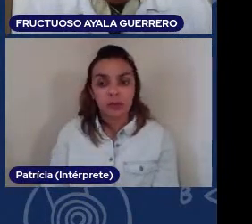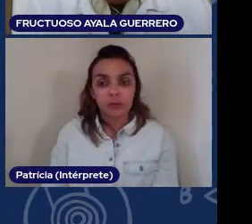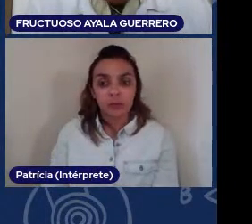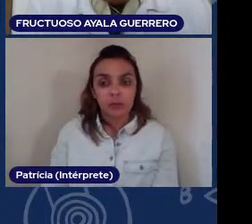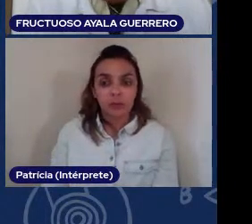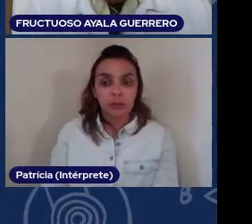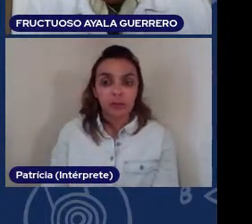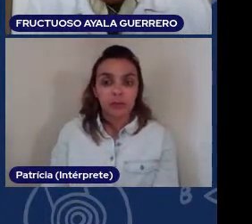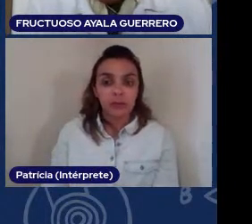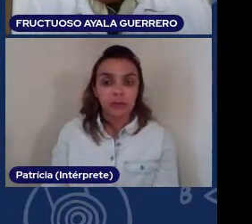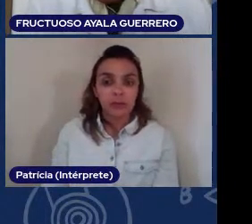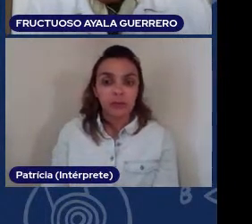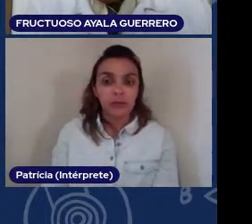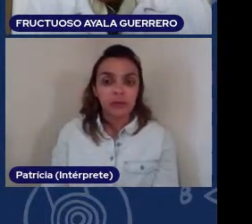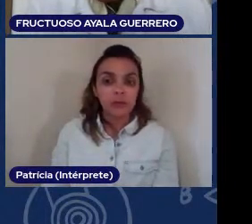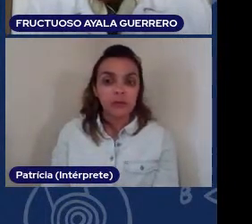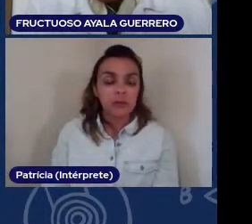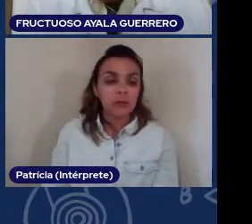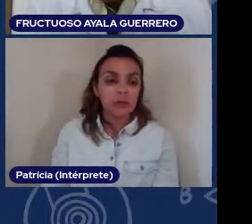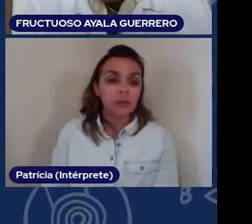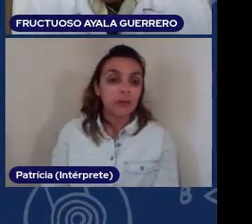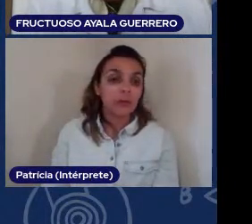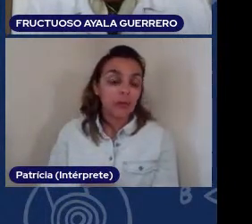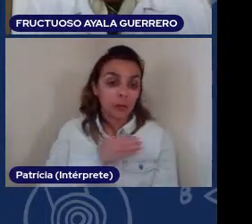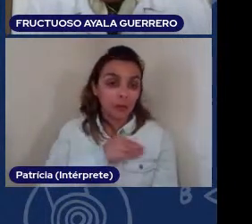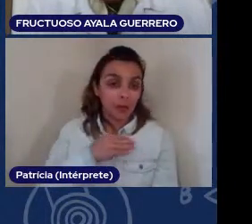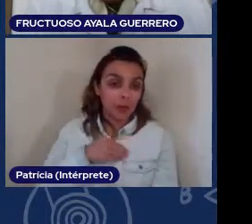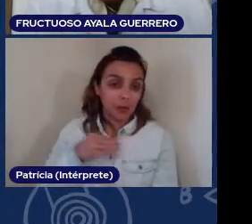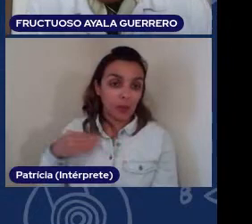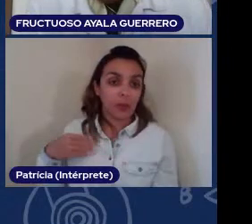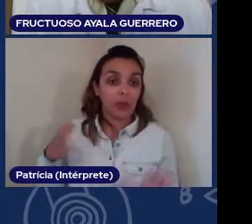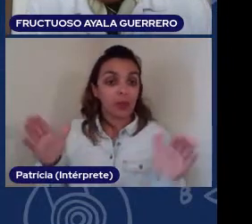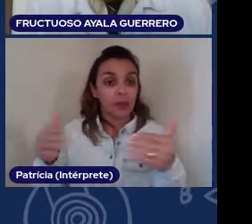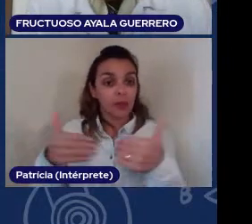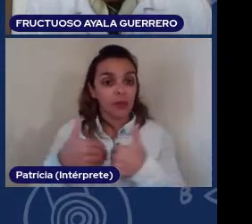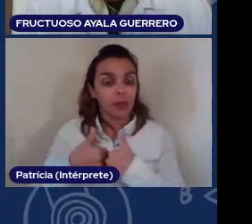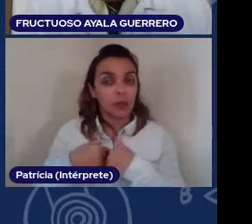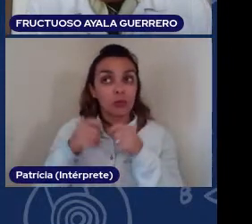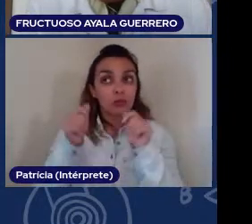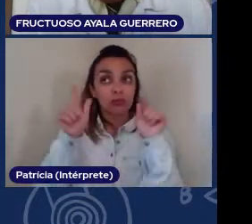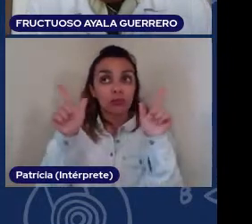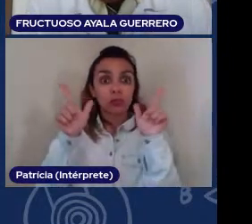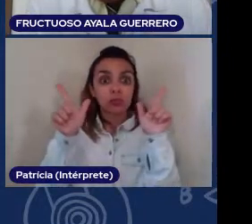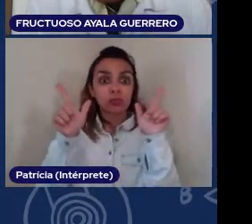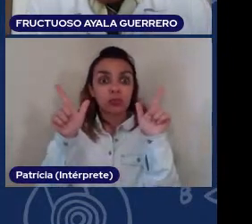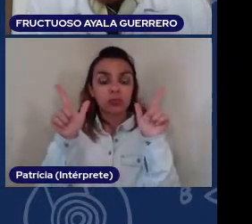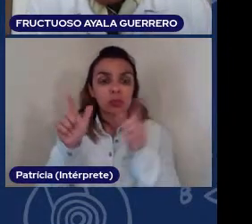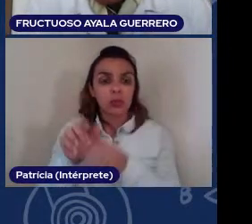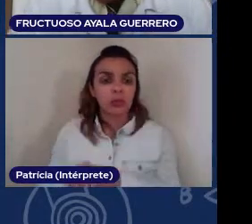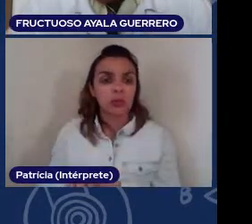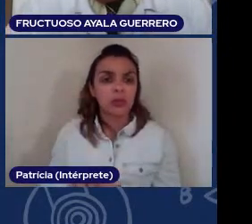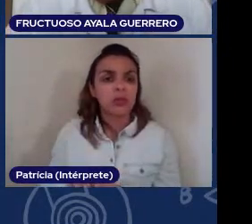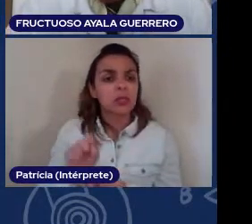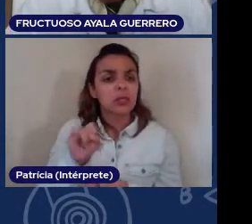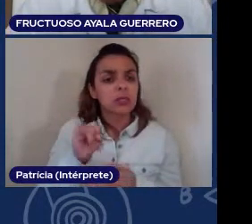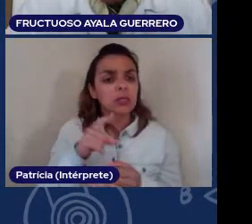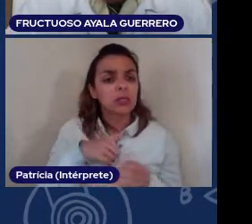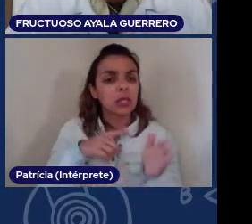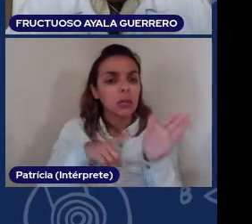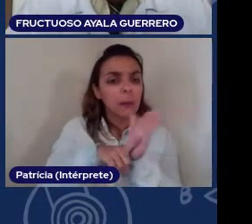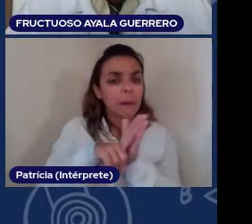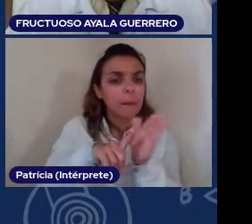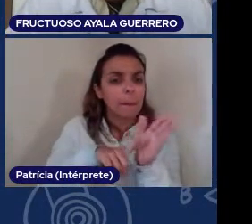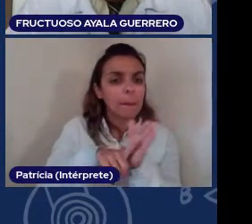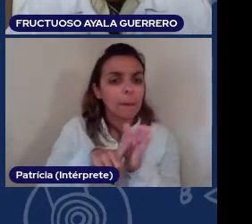los pacientes autistas, cuando se les despierta, se les aplican cuestionarios y se hace un análisis